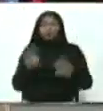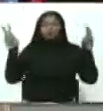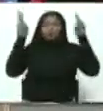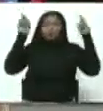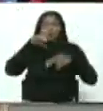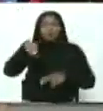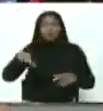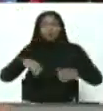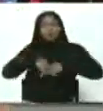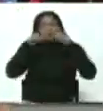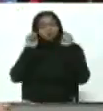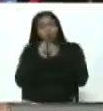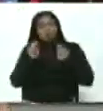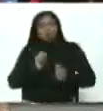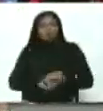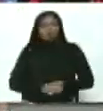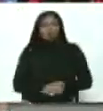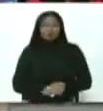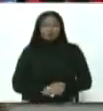Estado Anzuategui!